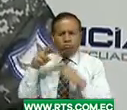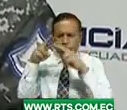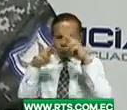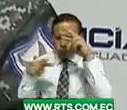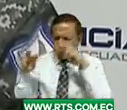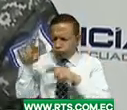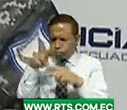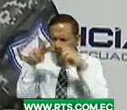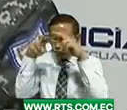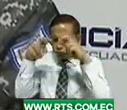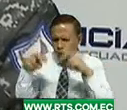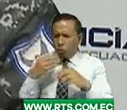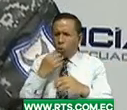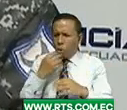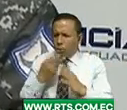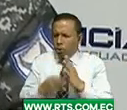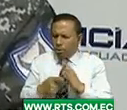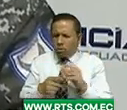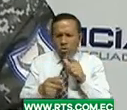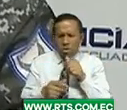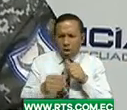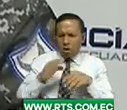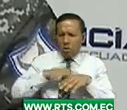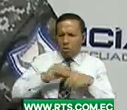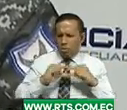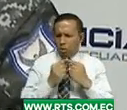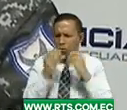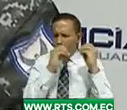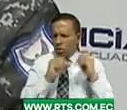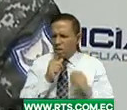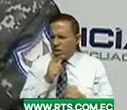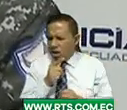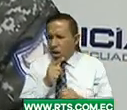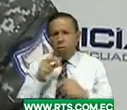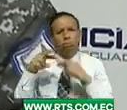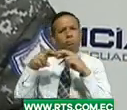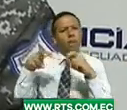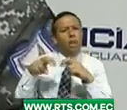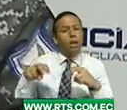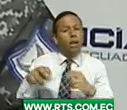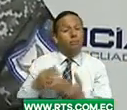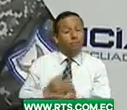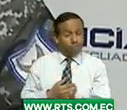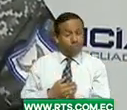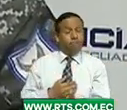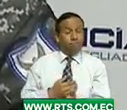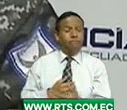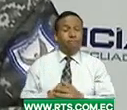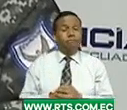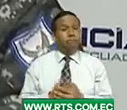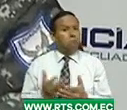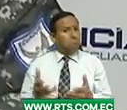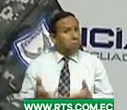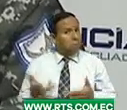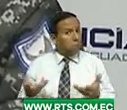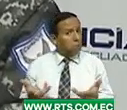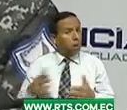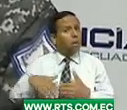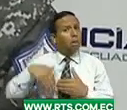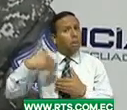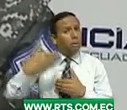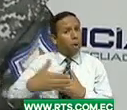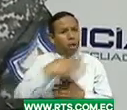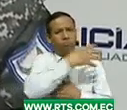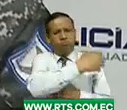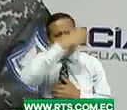coordinando para verificar el origen de esos panfletos y realizar las investigaciones correspondientes para poner a